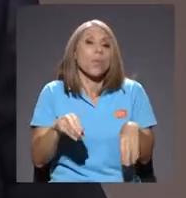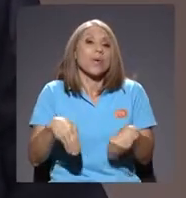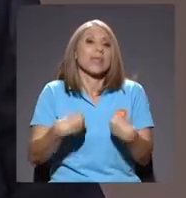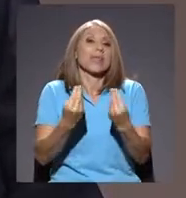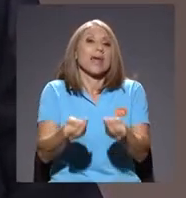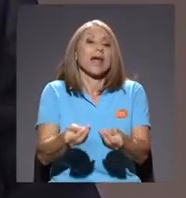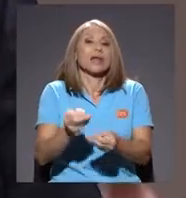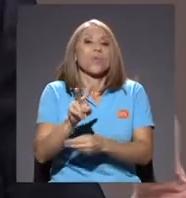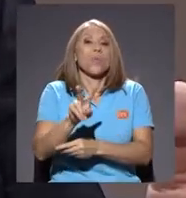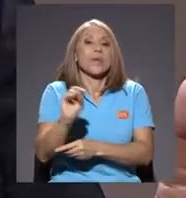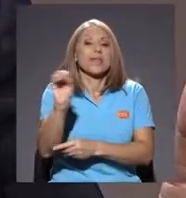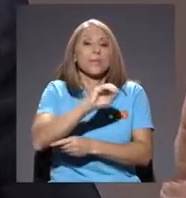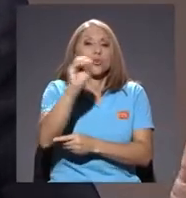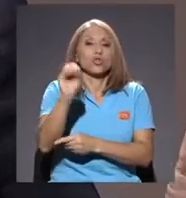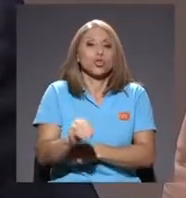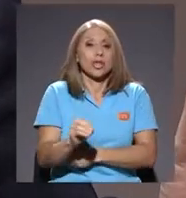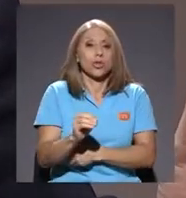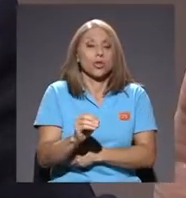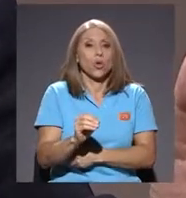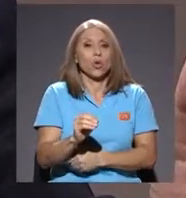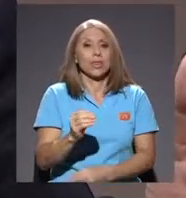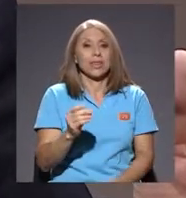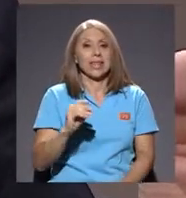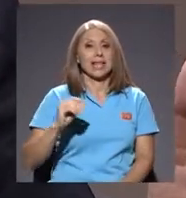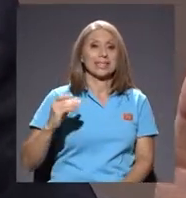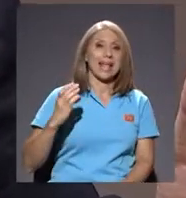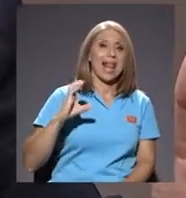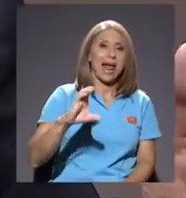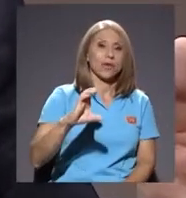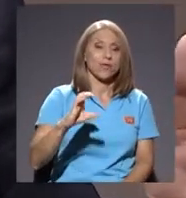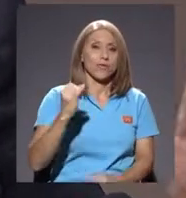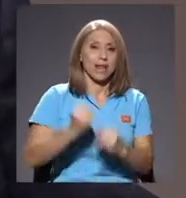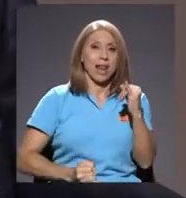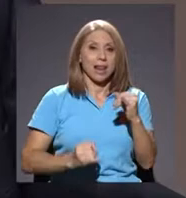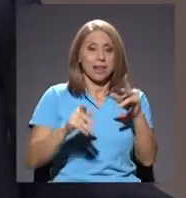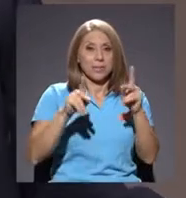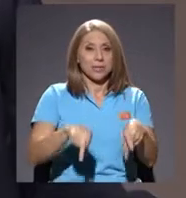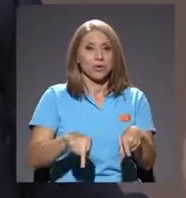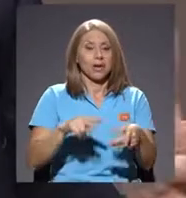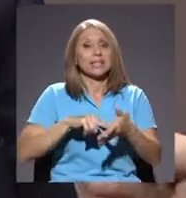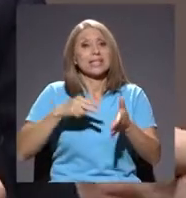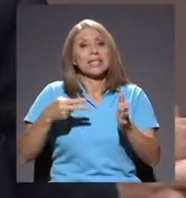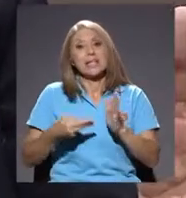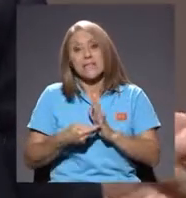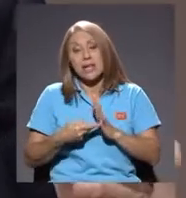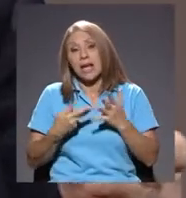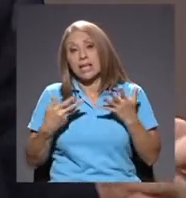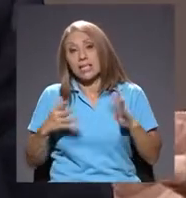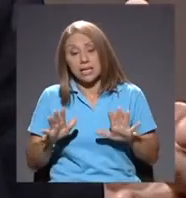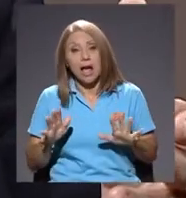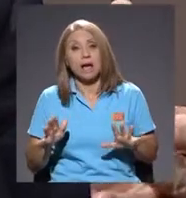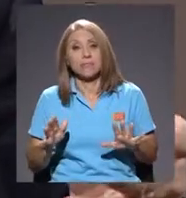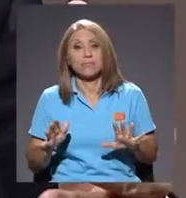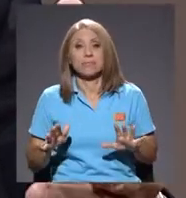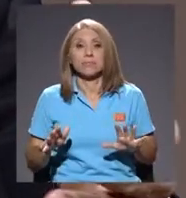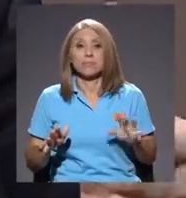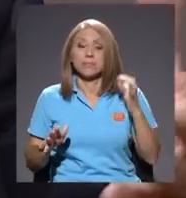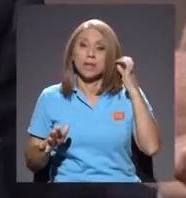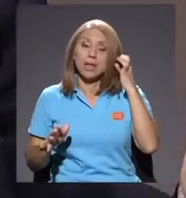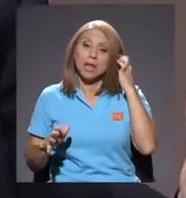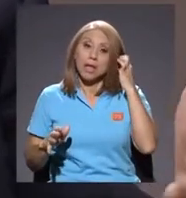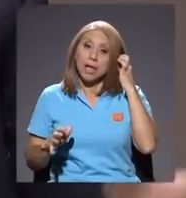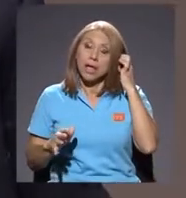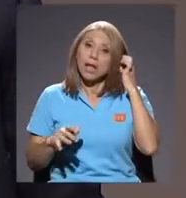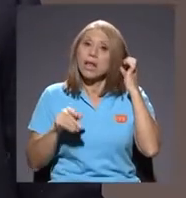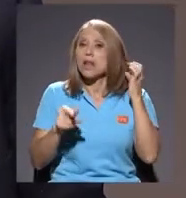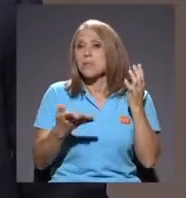salario final de una persona lo cual significa que ya la contribución va a ser más o menos un poquito